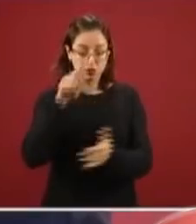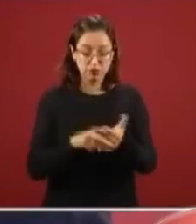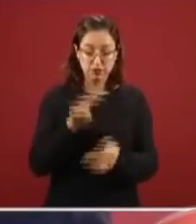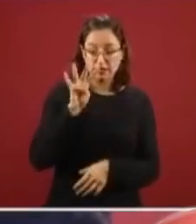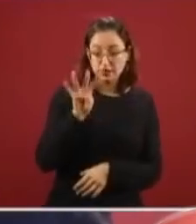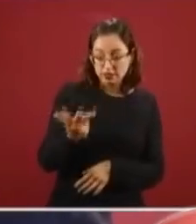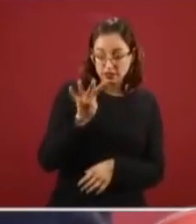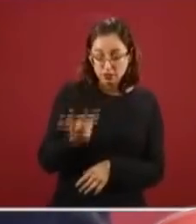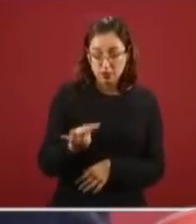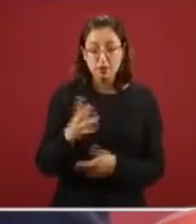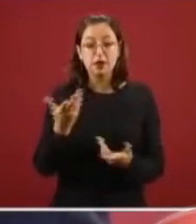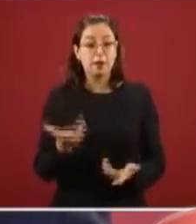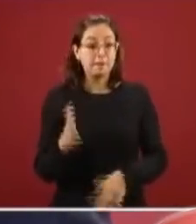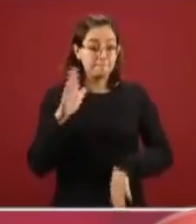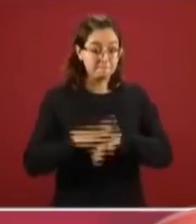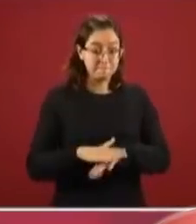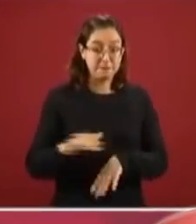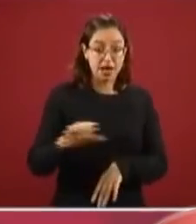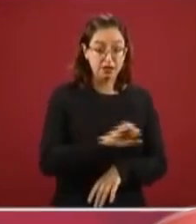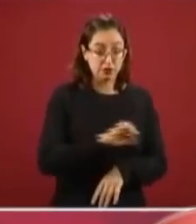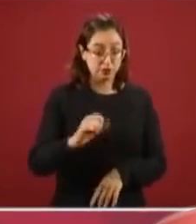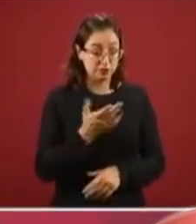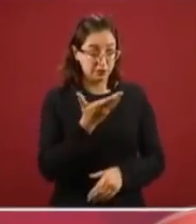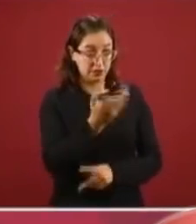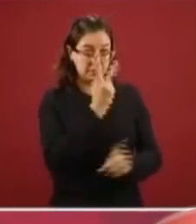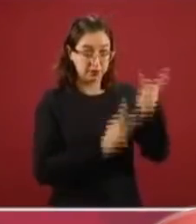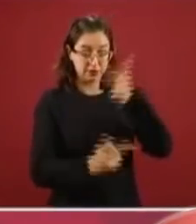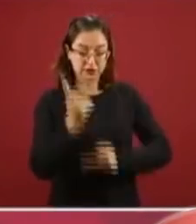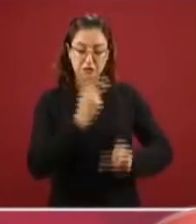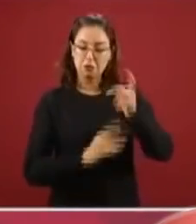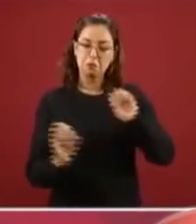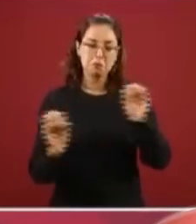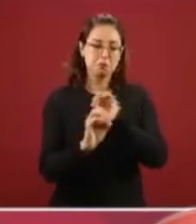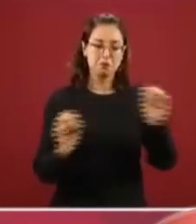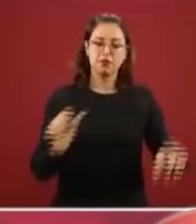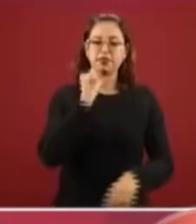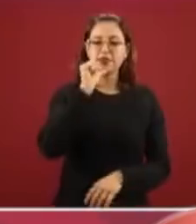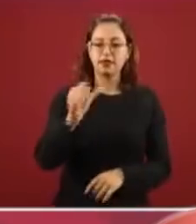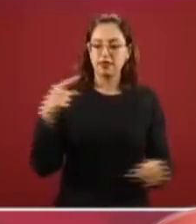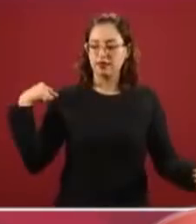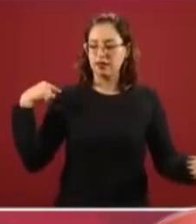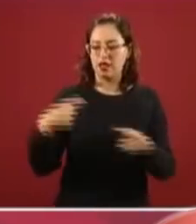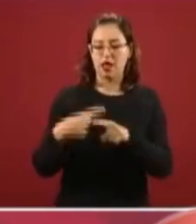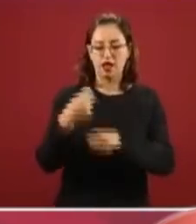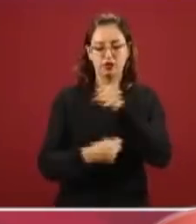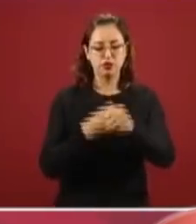sin aumentar la deuda, terminamos este año